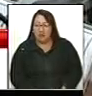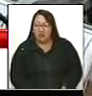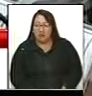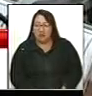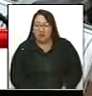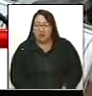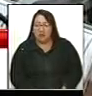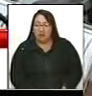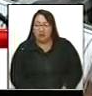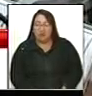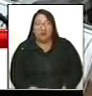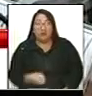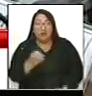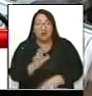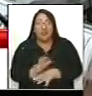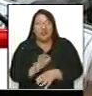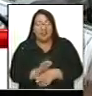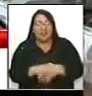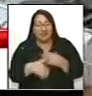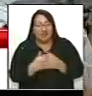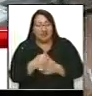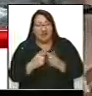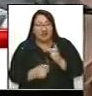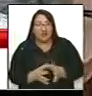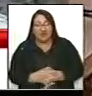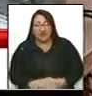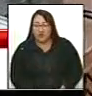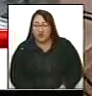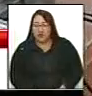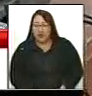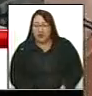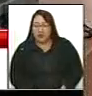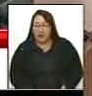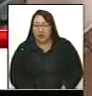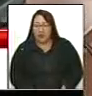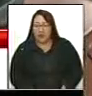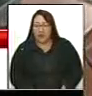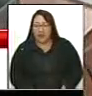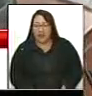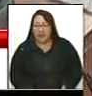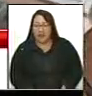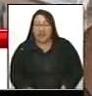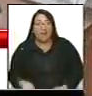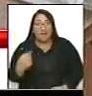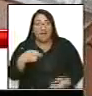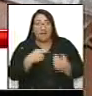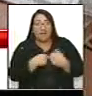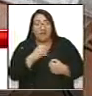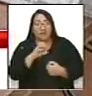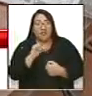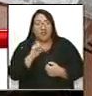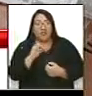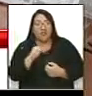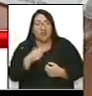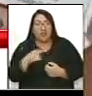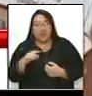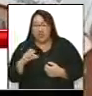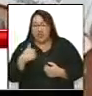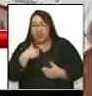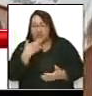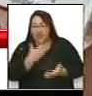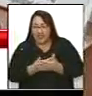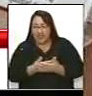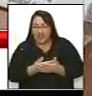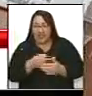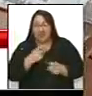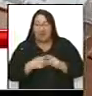Bueno, ante todo, muy buenas tardes con todos los oyentes y presentes. Vengo en representación de acá de Seneguía y estoy agradecida